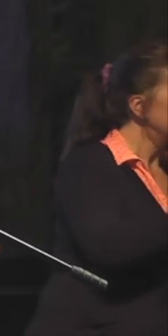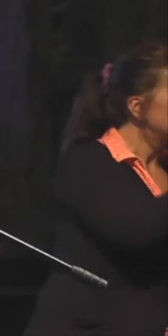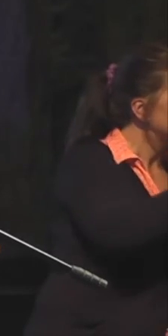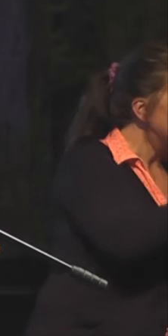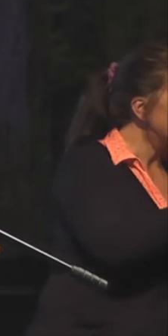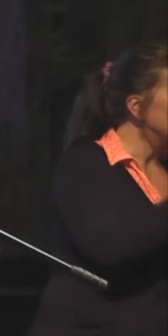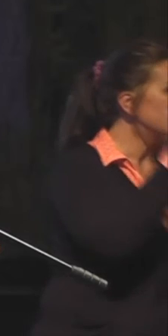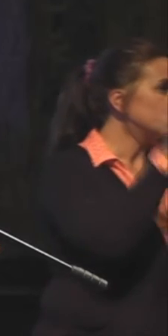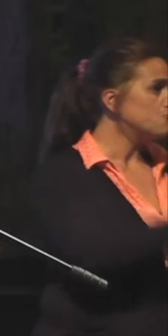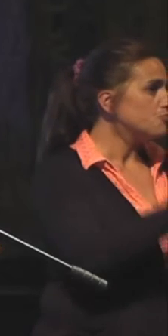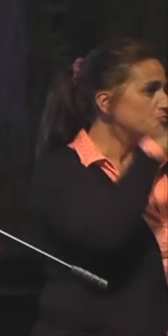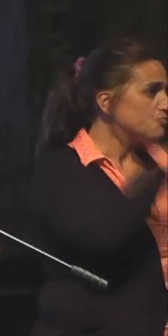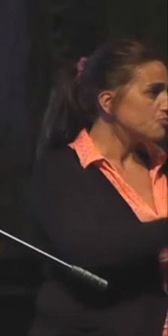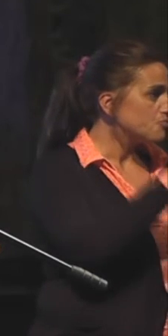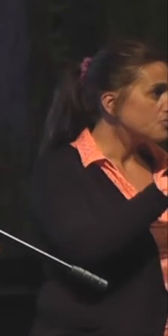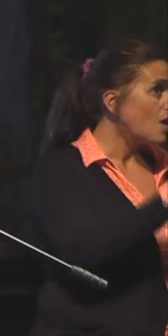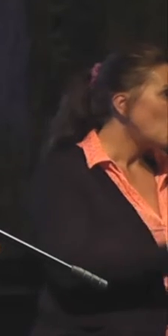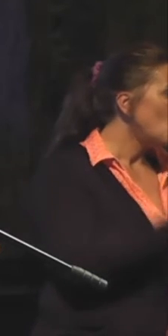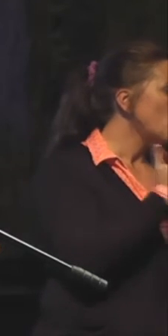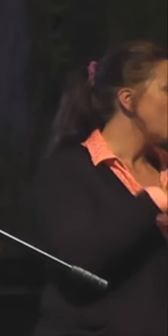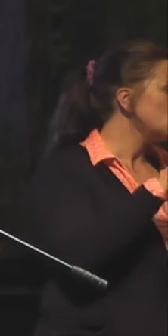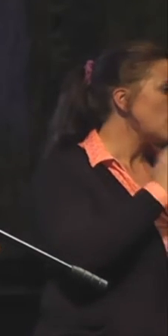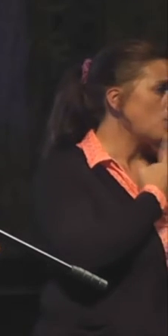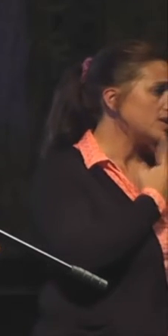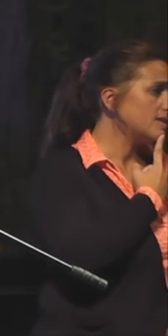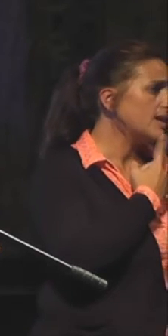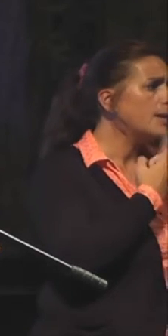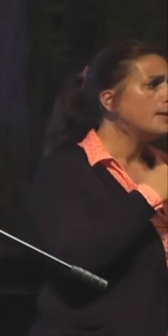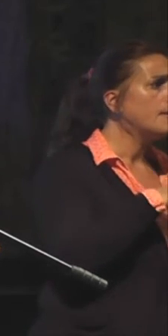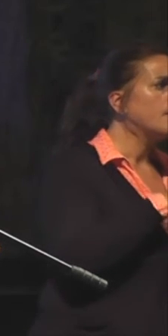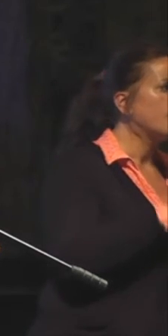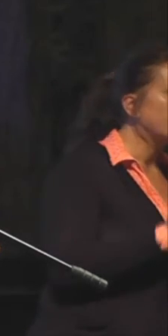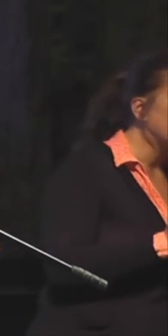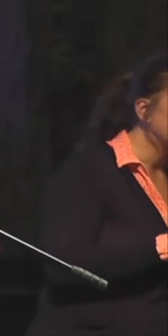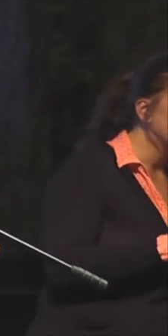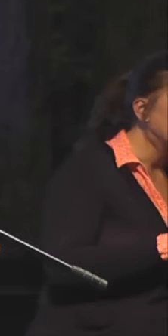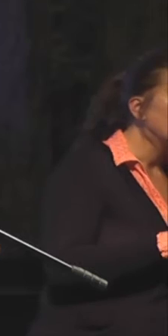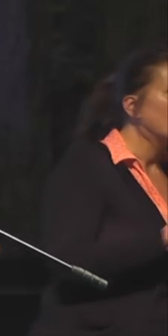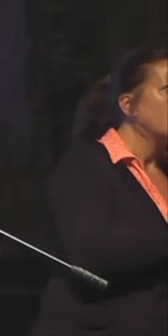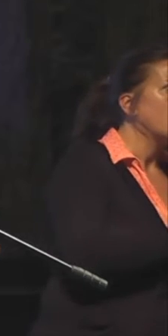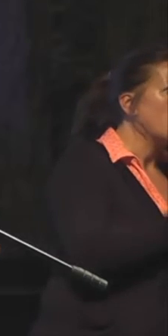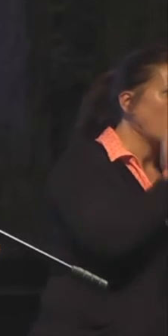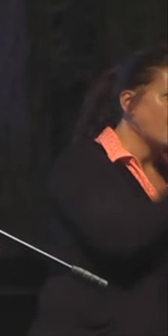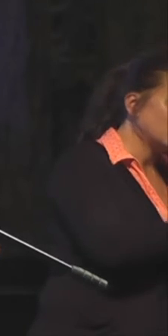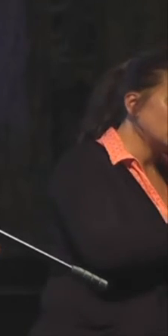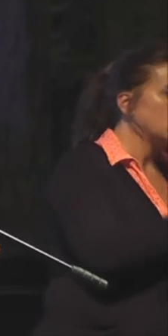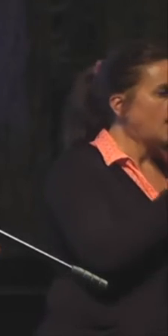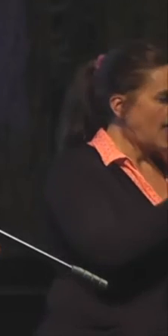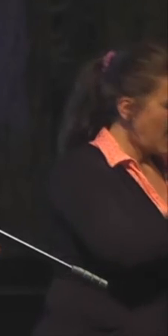conforman una mayoría política pero nadie nos asegura que tengamos aparte la legitimidad